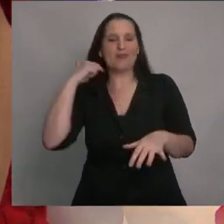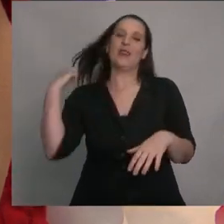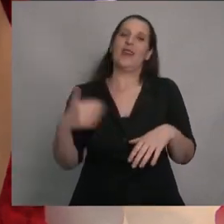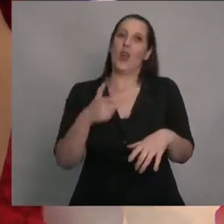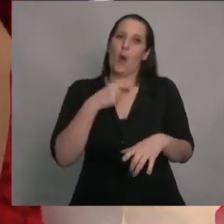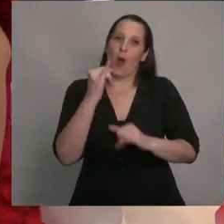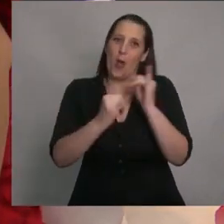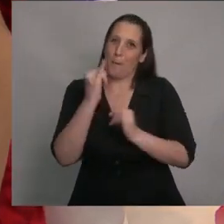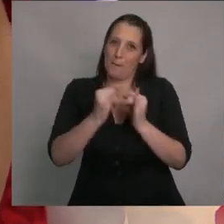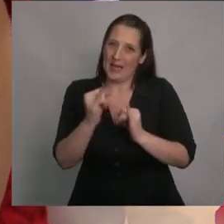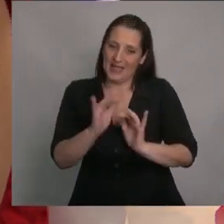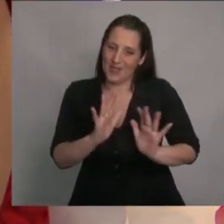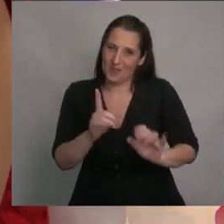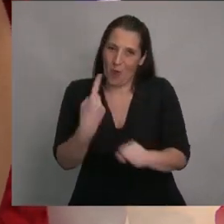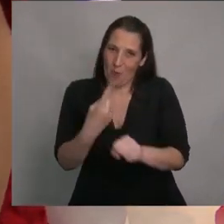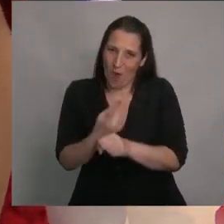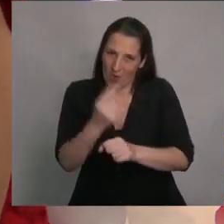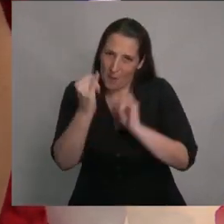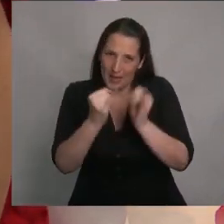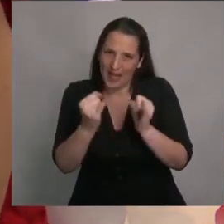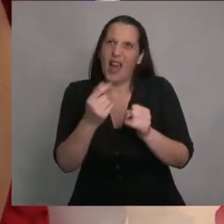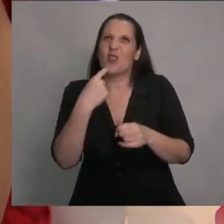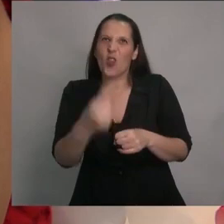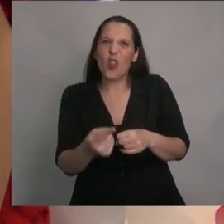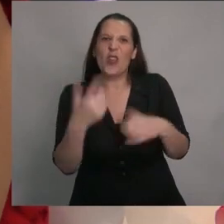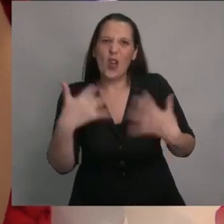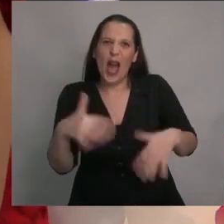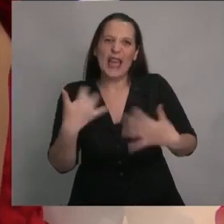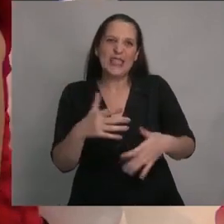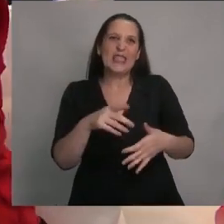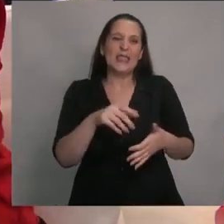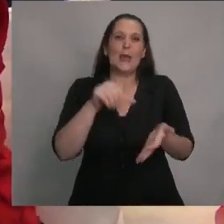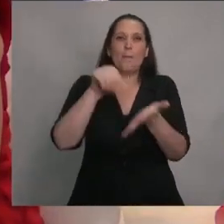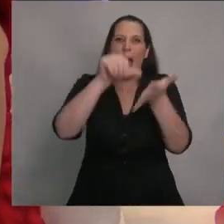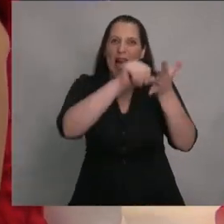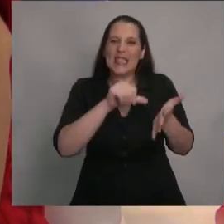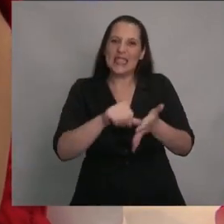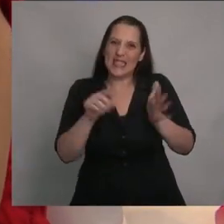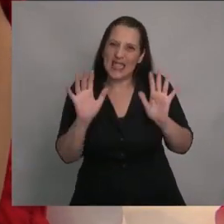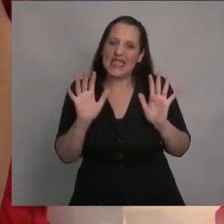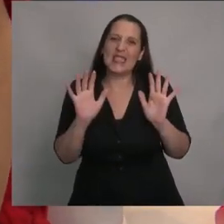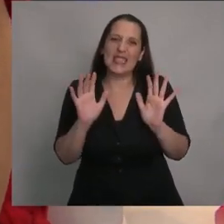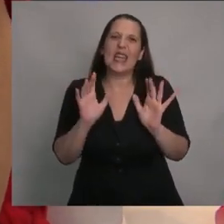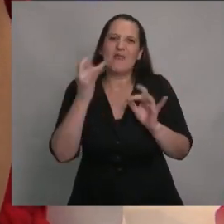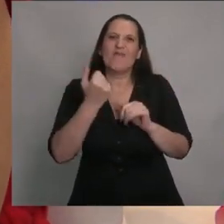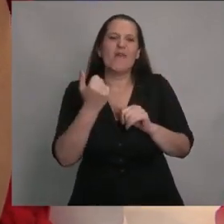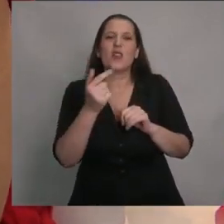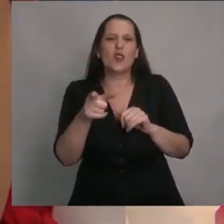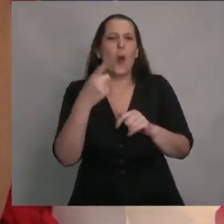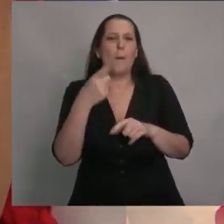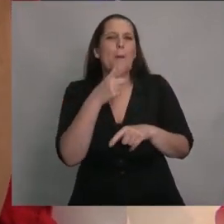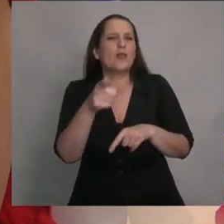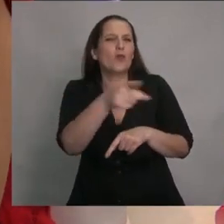veces, no puedo referirme aquí a qué me refiero con un defecto de fundación, pero creo que lo sentimos en nuestra experiencia